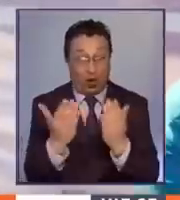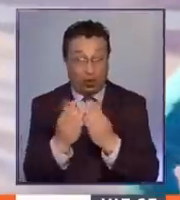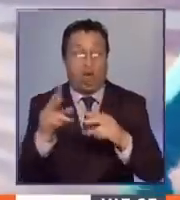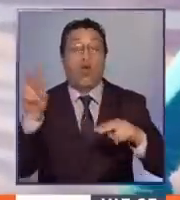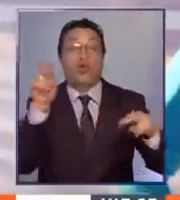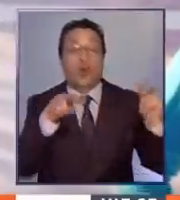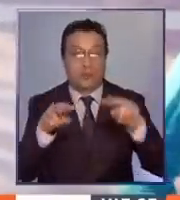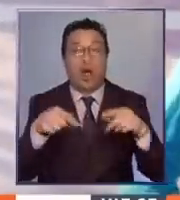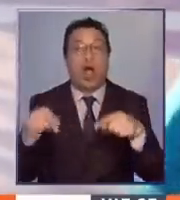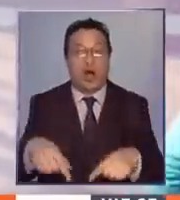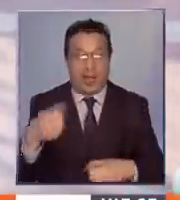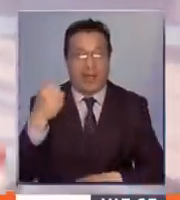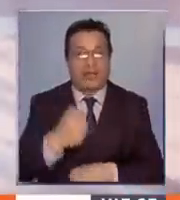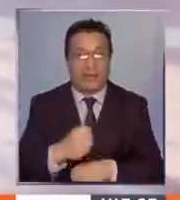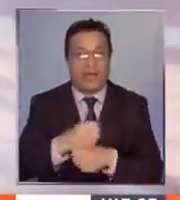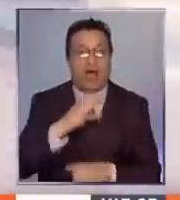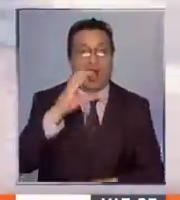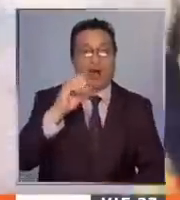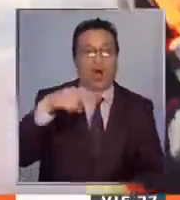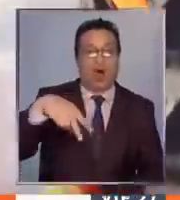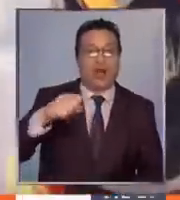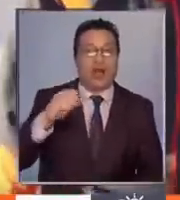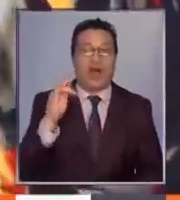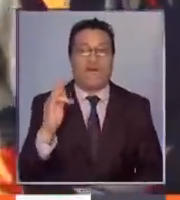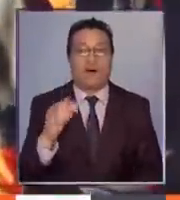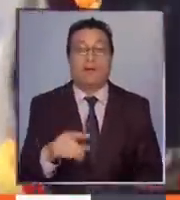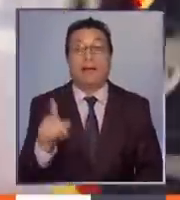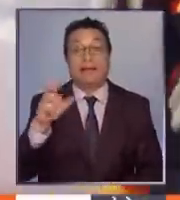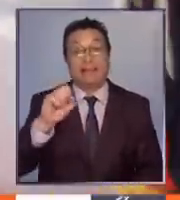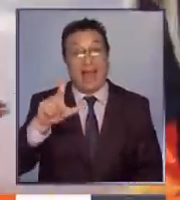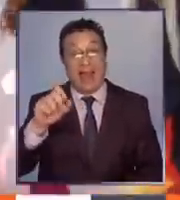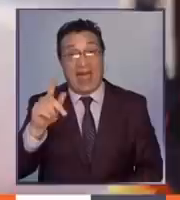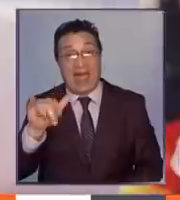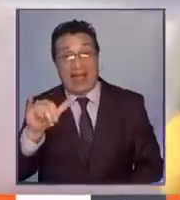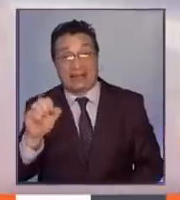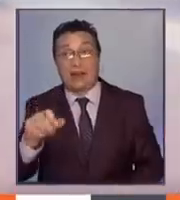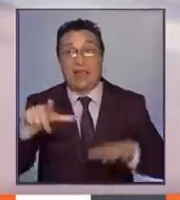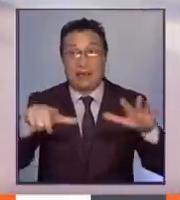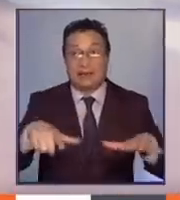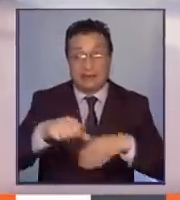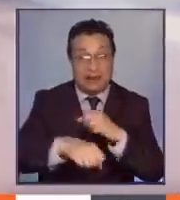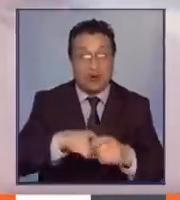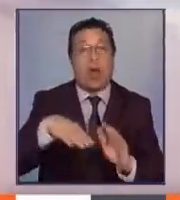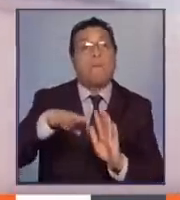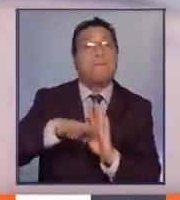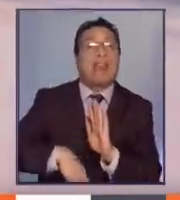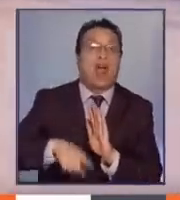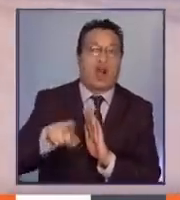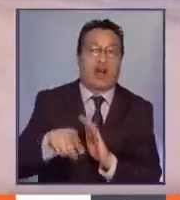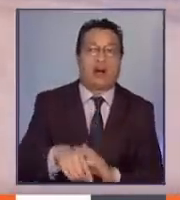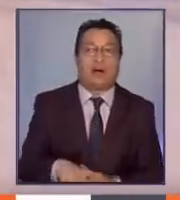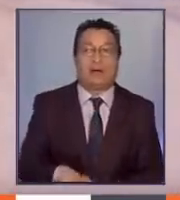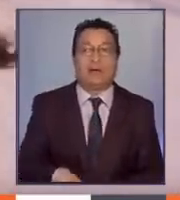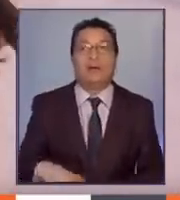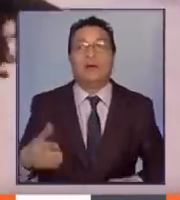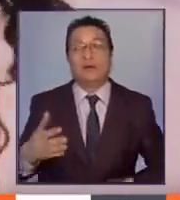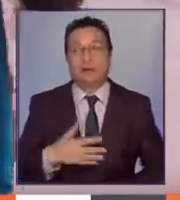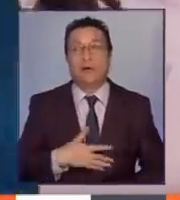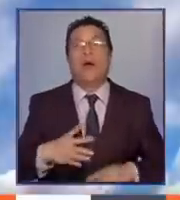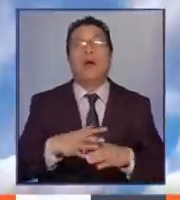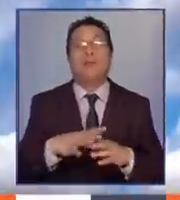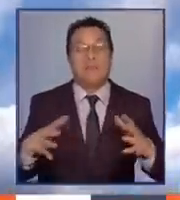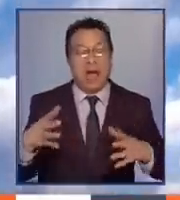hoy trabaja en la CONAF. Exacto. Salaya, con 17, es la menor. Encuentro que es mucho más